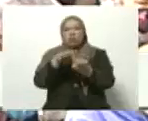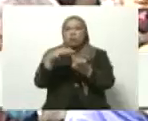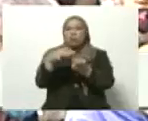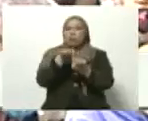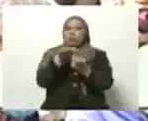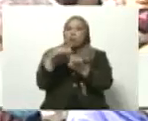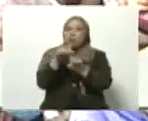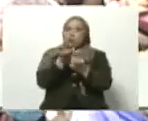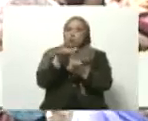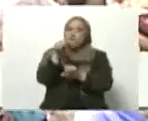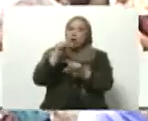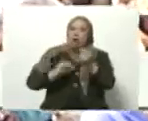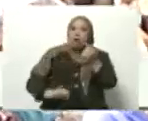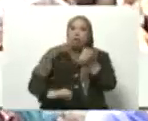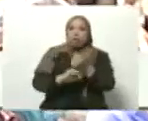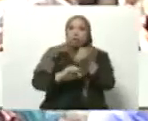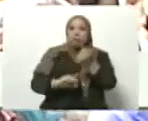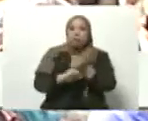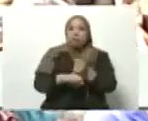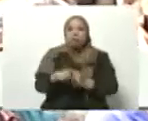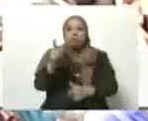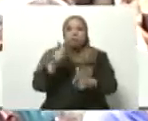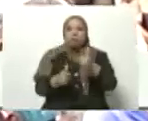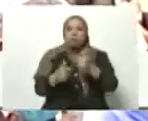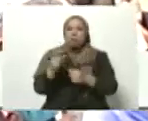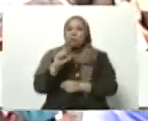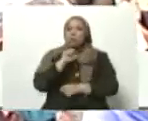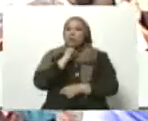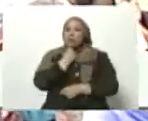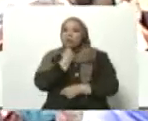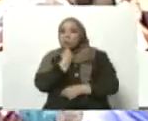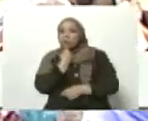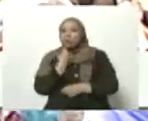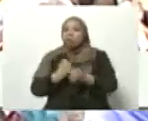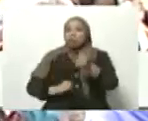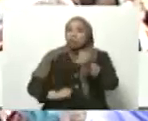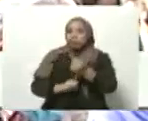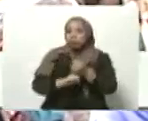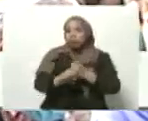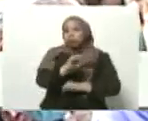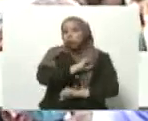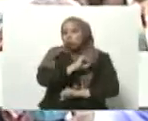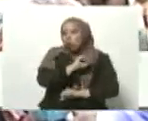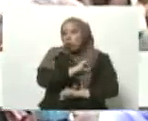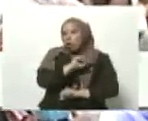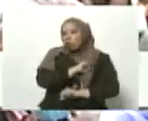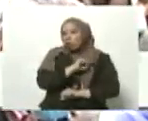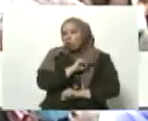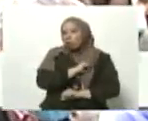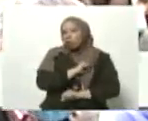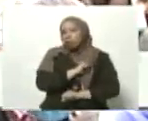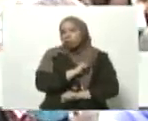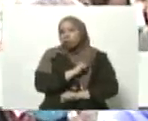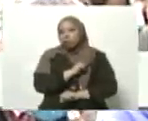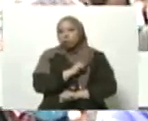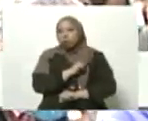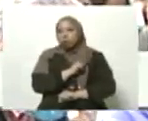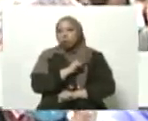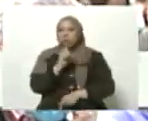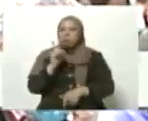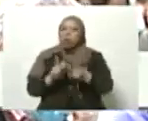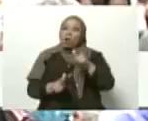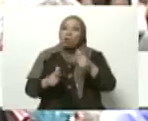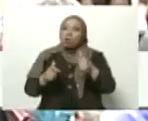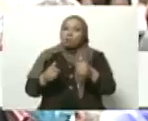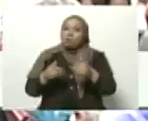configurando con este apoyo, algunas veces silencioso, otras veces tímido y muchas veces de manera abierta